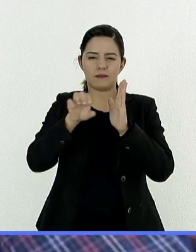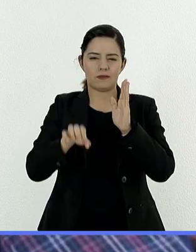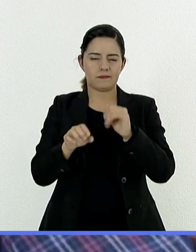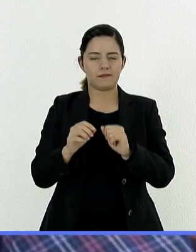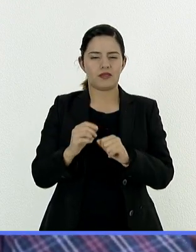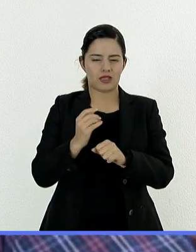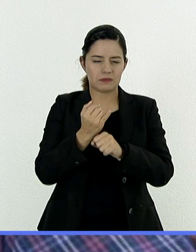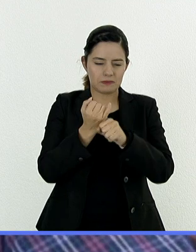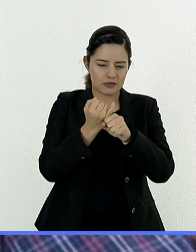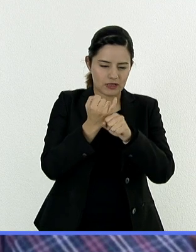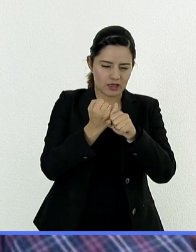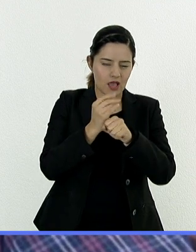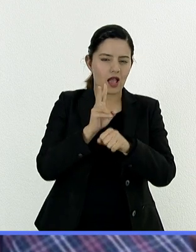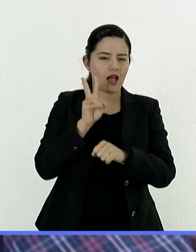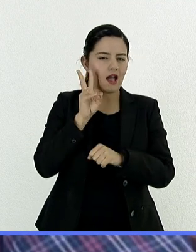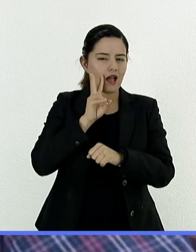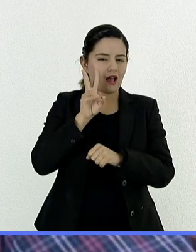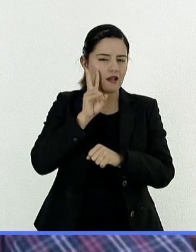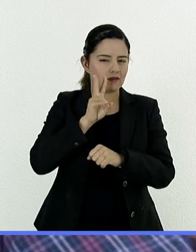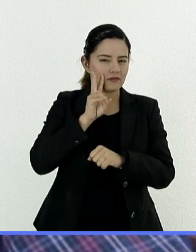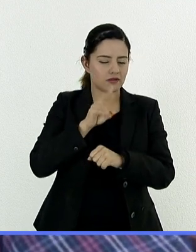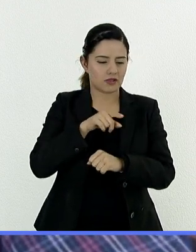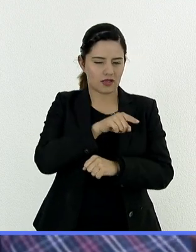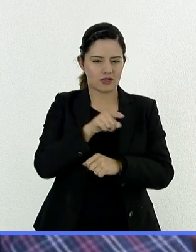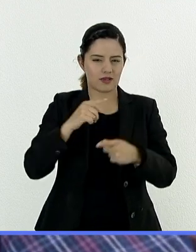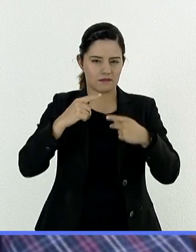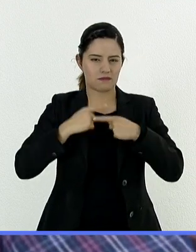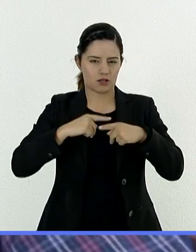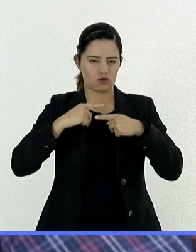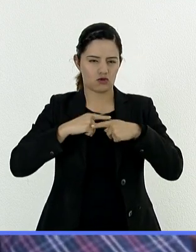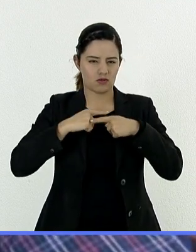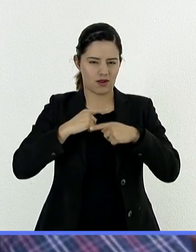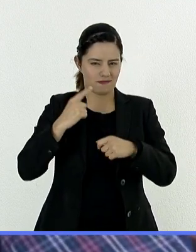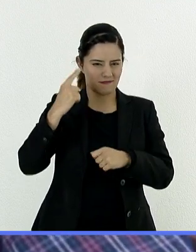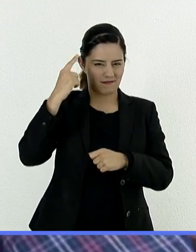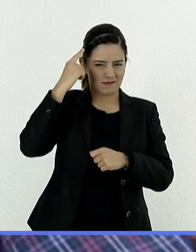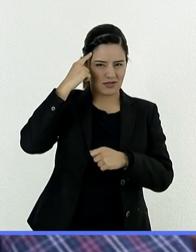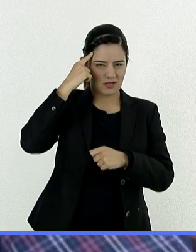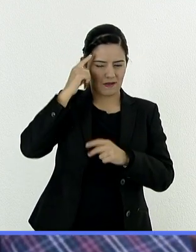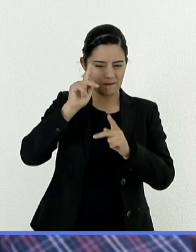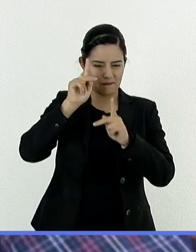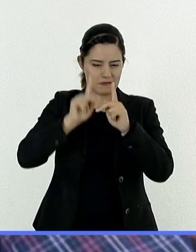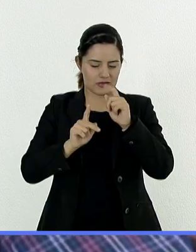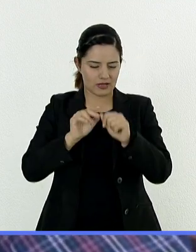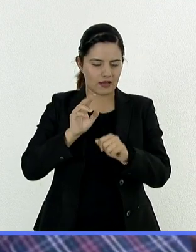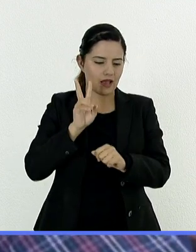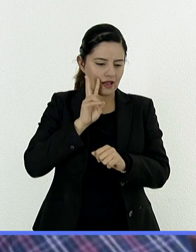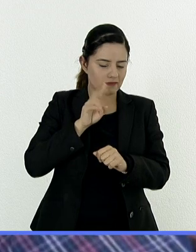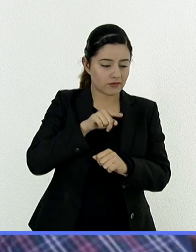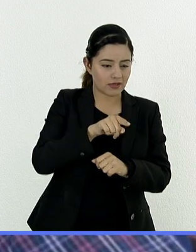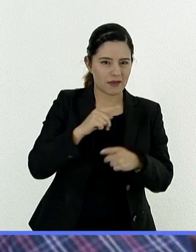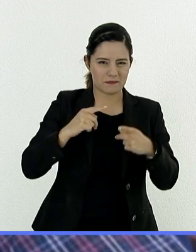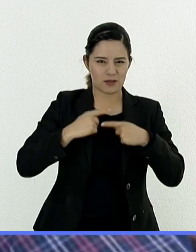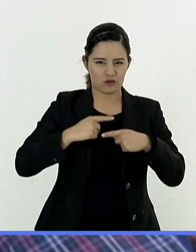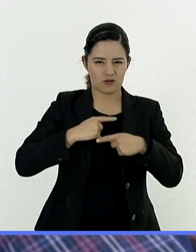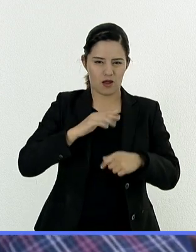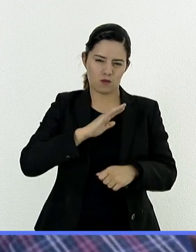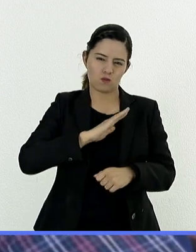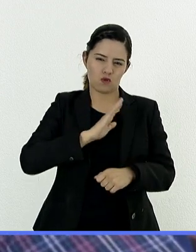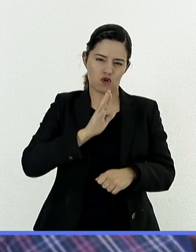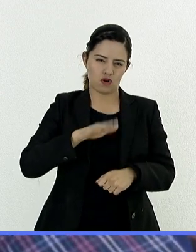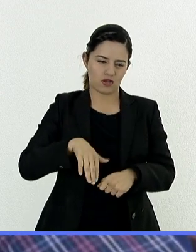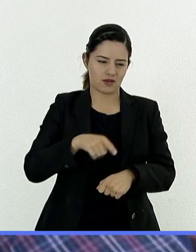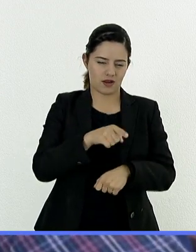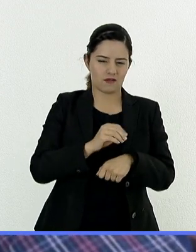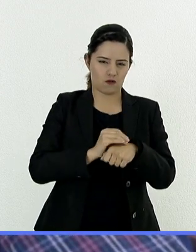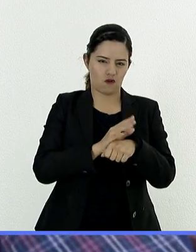cerebro de personas que habían fallecido por la covid-19 y también muestras de cerebro de personas jóvenes